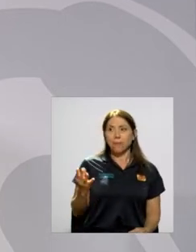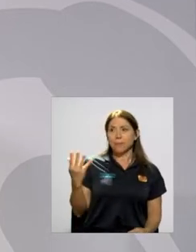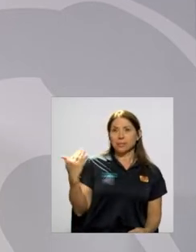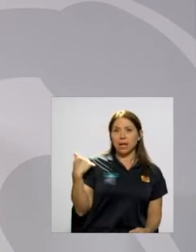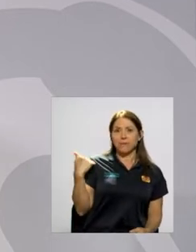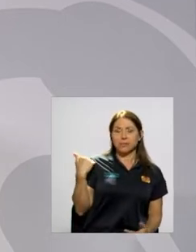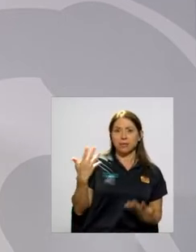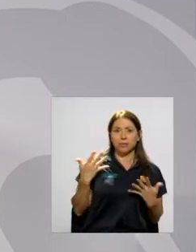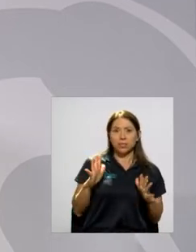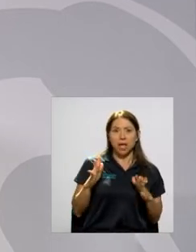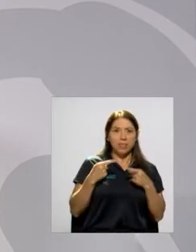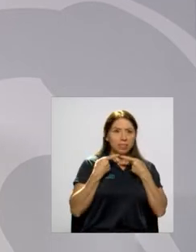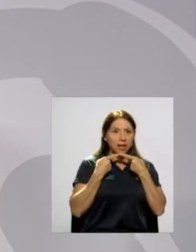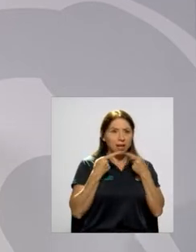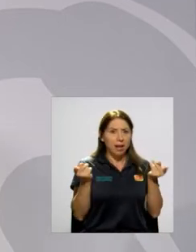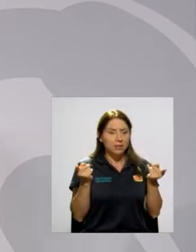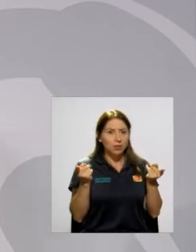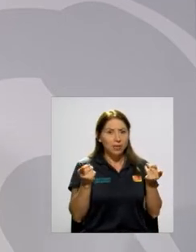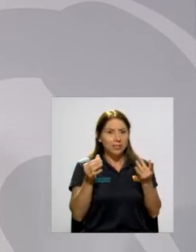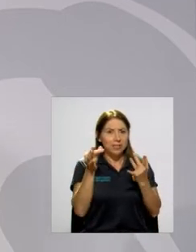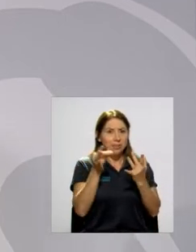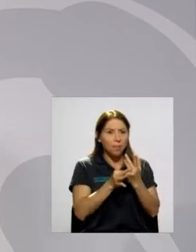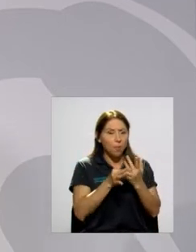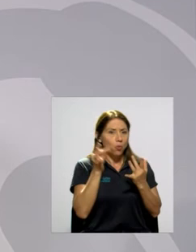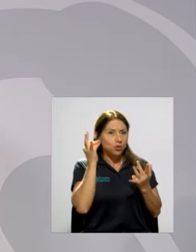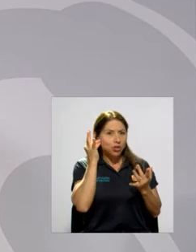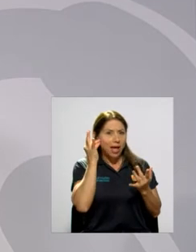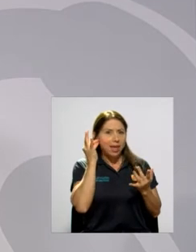declaraciones de la esposa